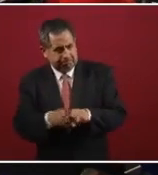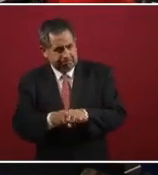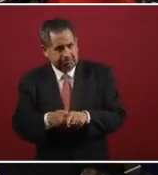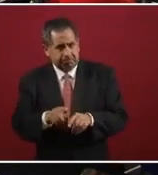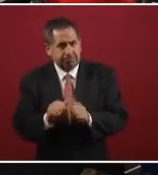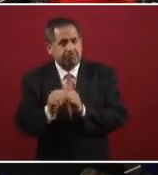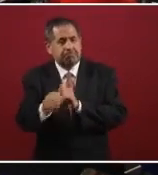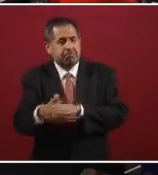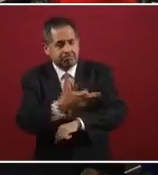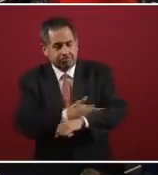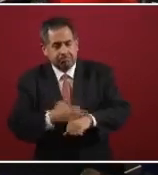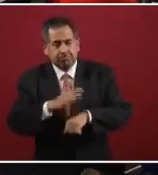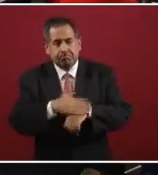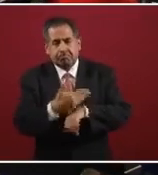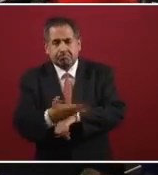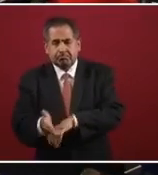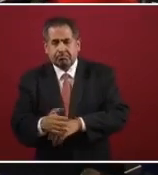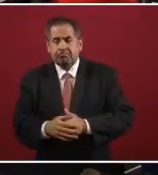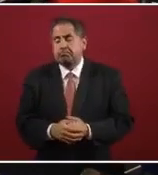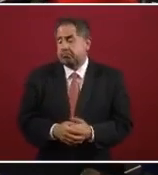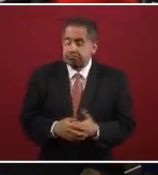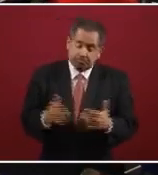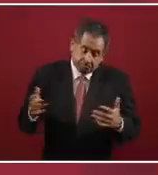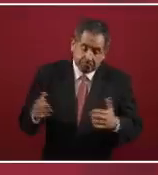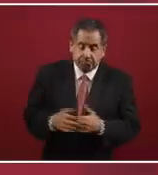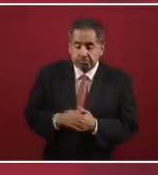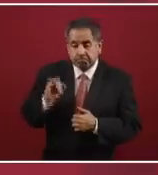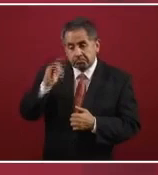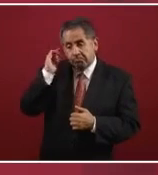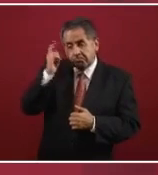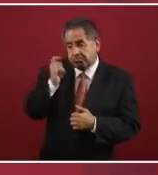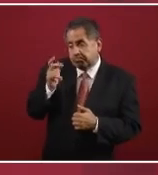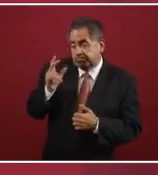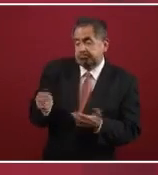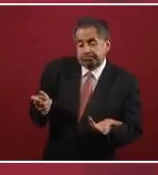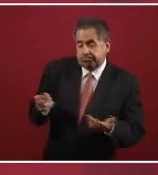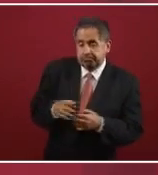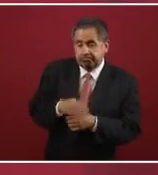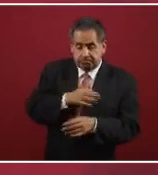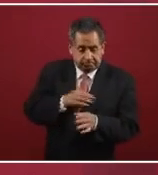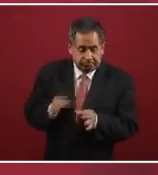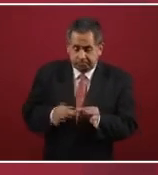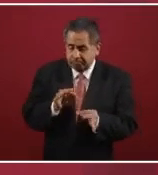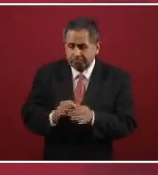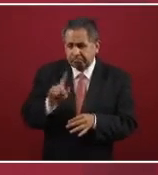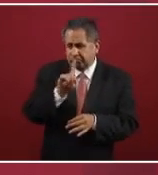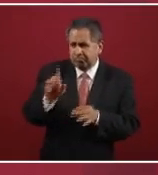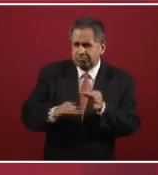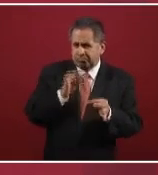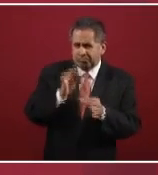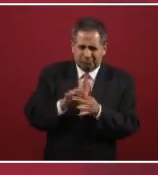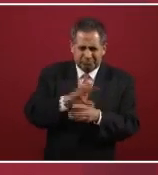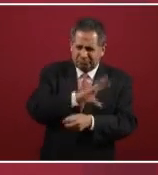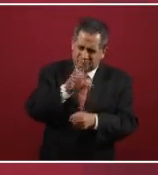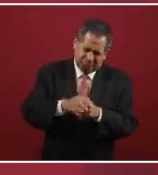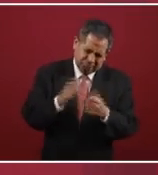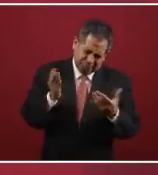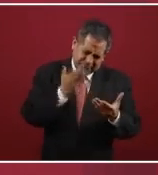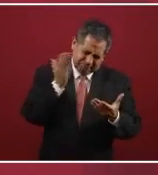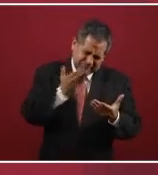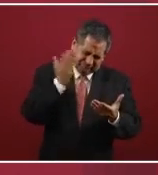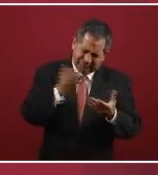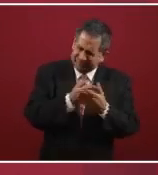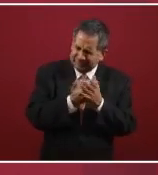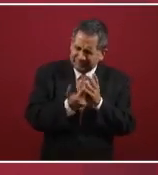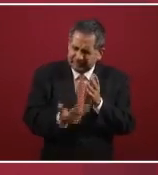una ampliación de plazo bueno nosotros esperemos que no porque ya se cumplió al 100% todos los estudios fueron